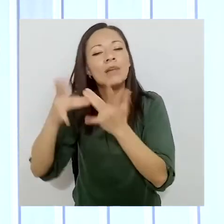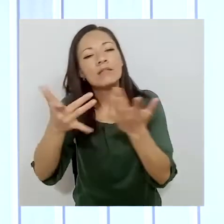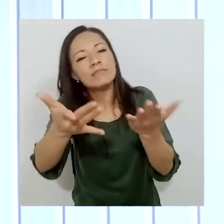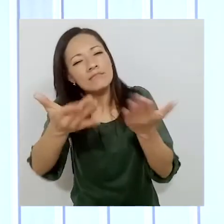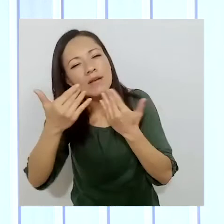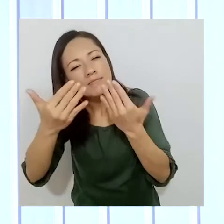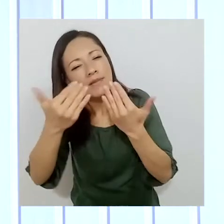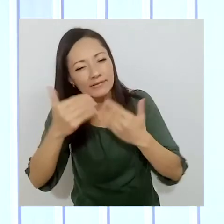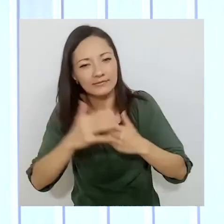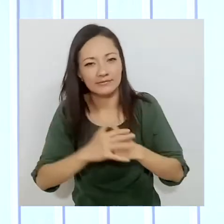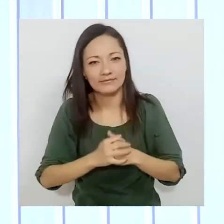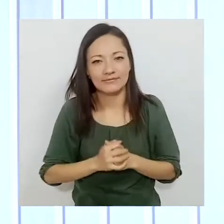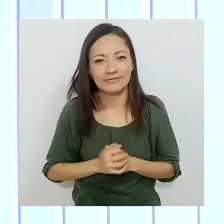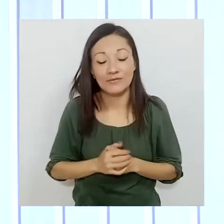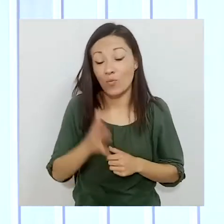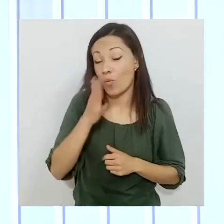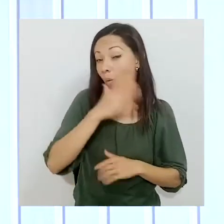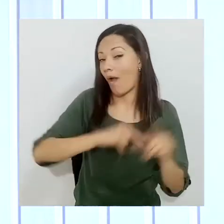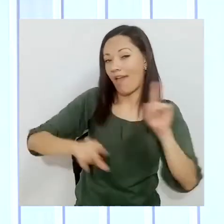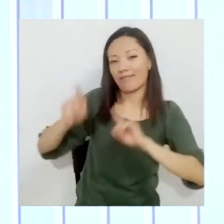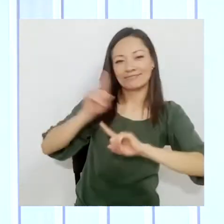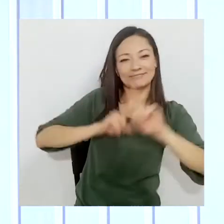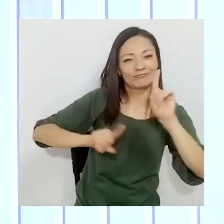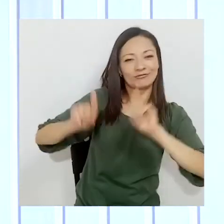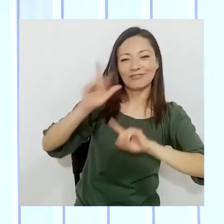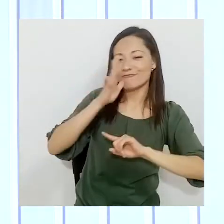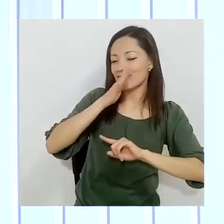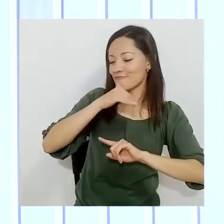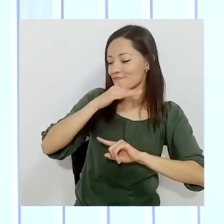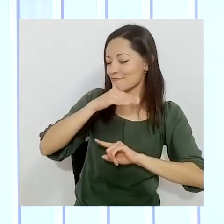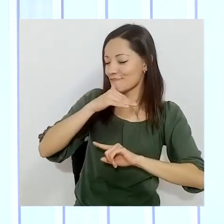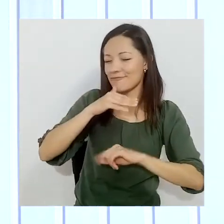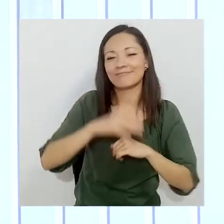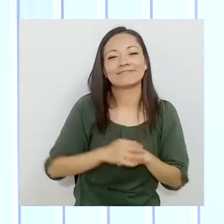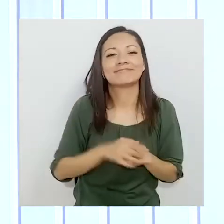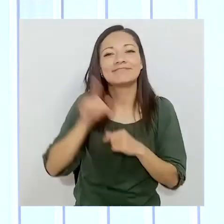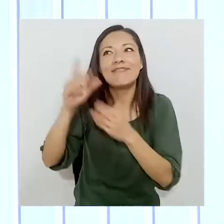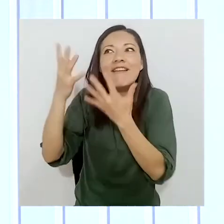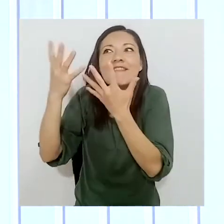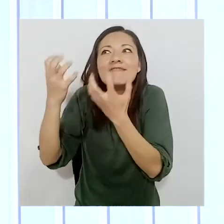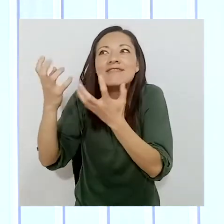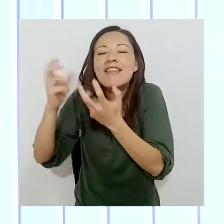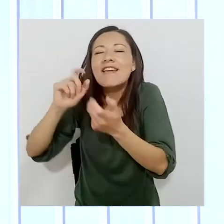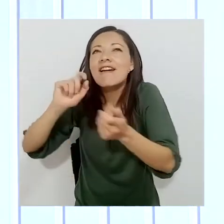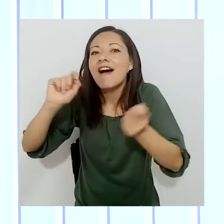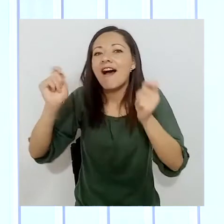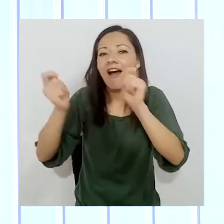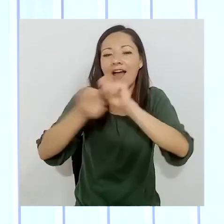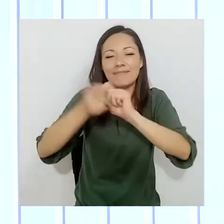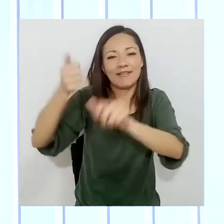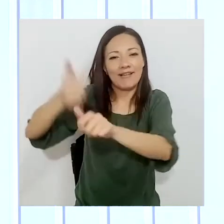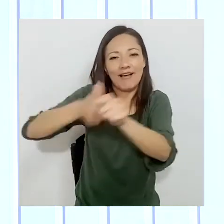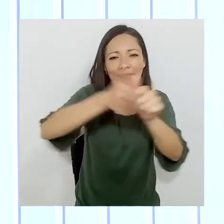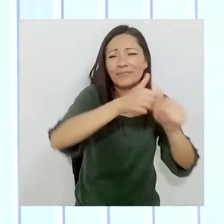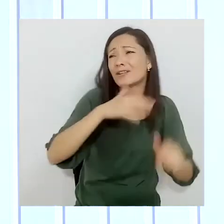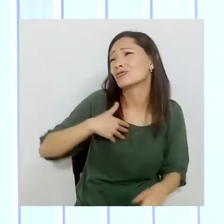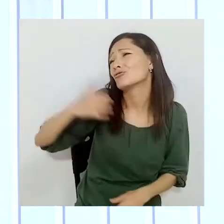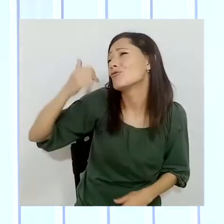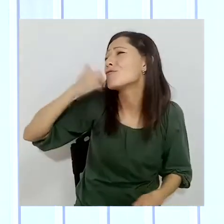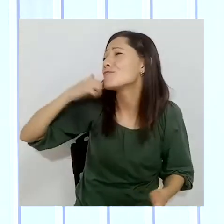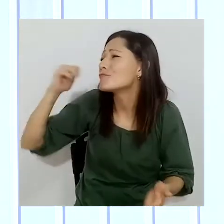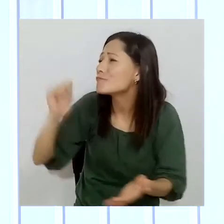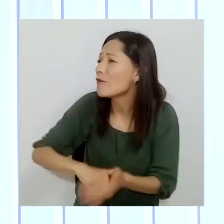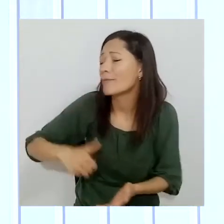No hay excusa. Él quiere hacer cosas. No, es que yo soy tan torpe, es que soy tan